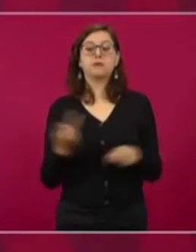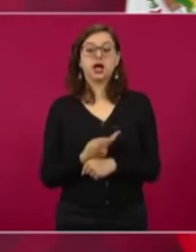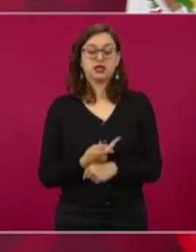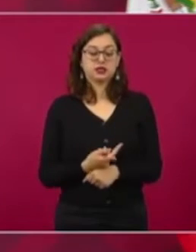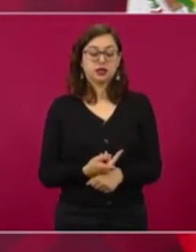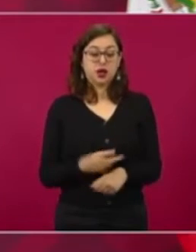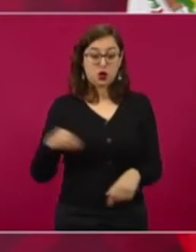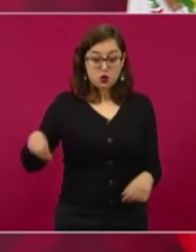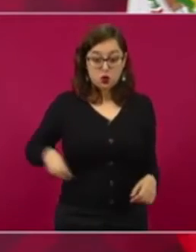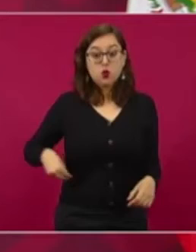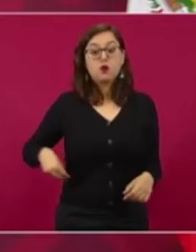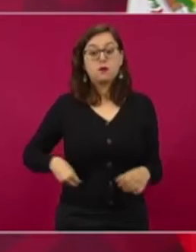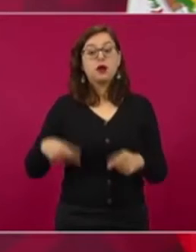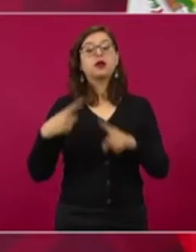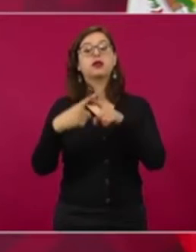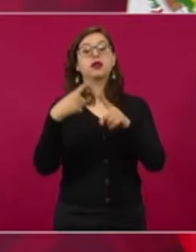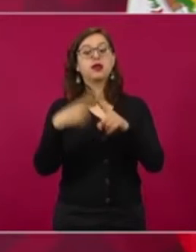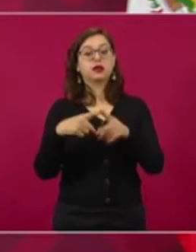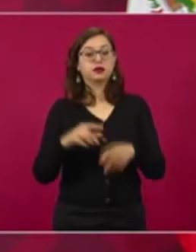corresponsabilidad.